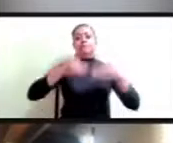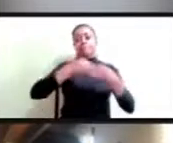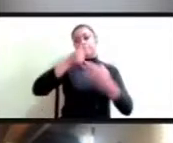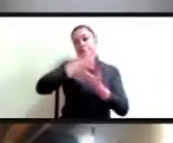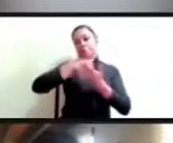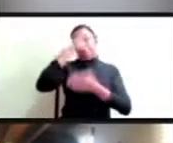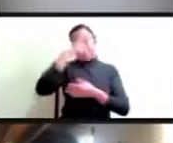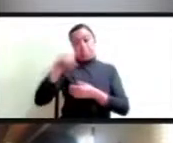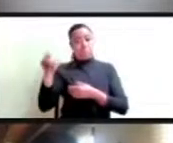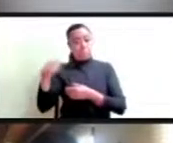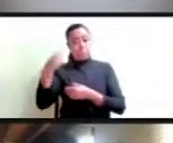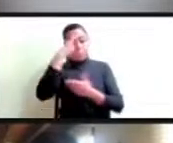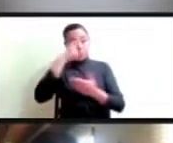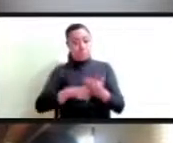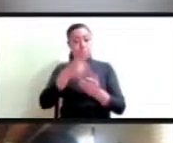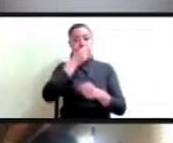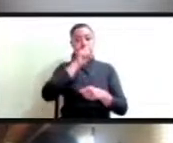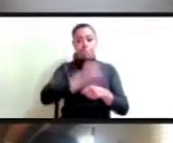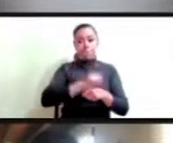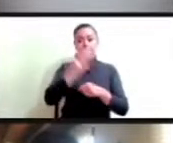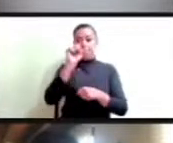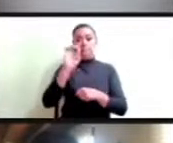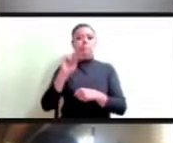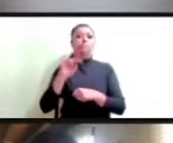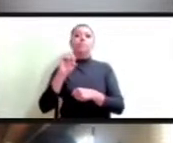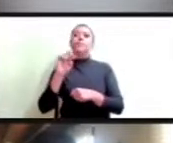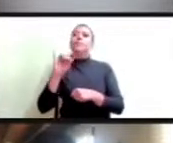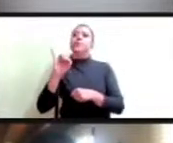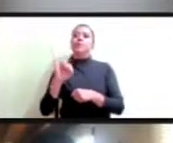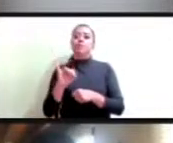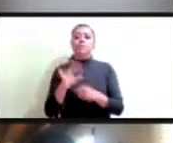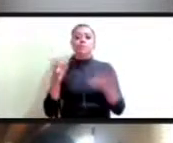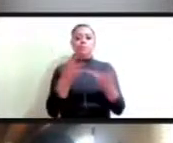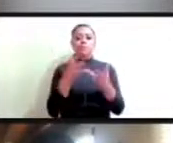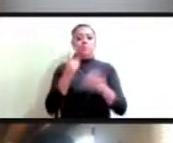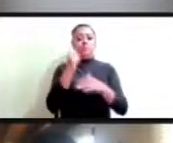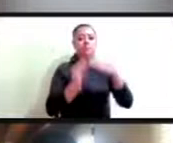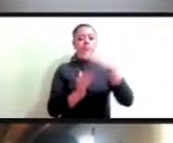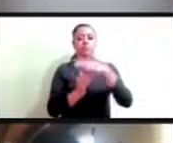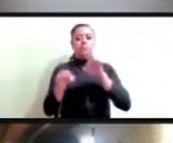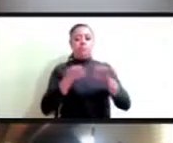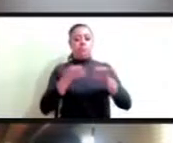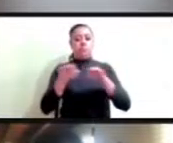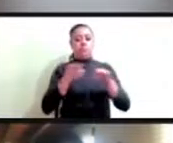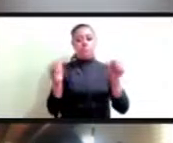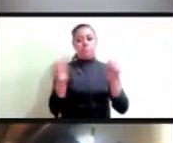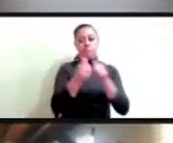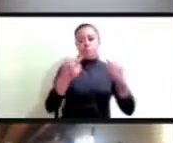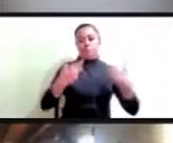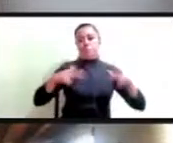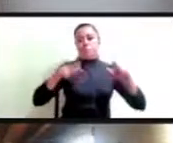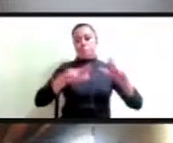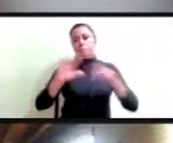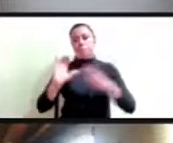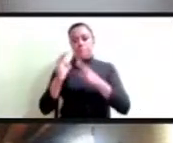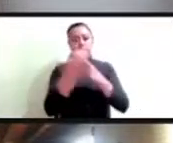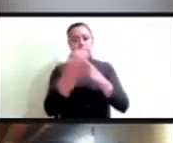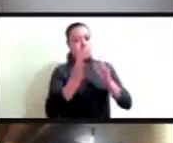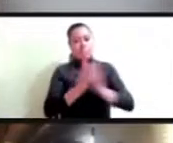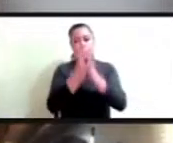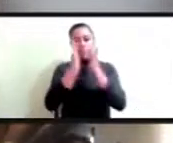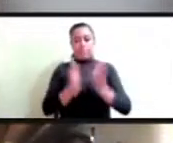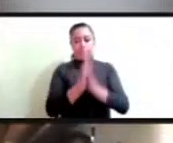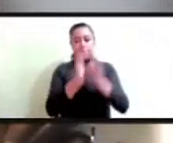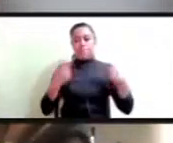la Secretaría de Movilidad pueda realizar una mesa de trabajo con representantes de la Comisión de Participación Ciudadana de la